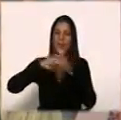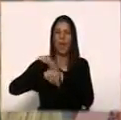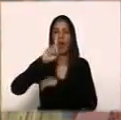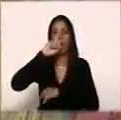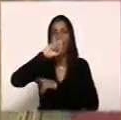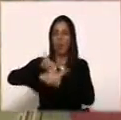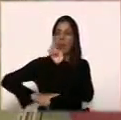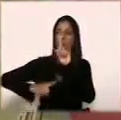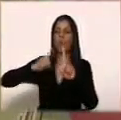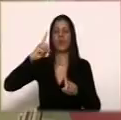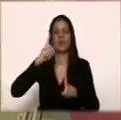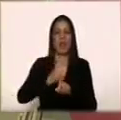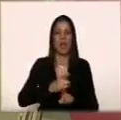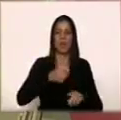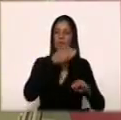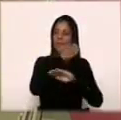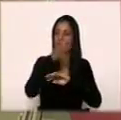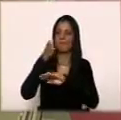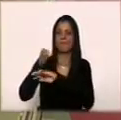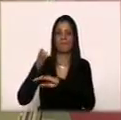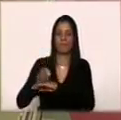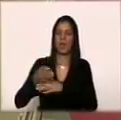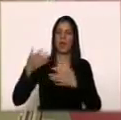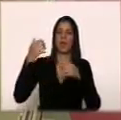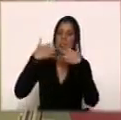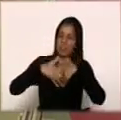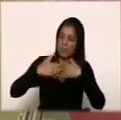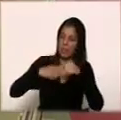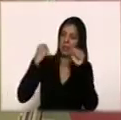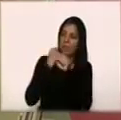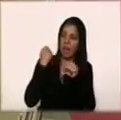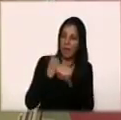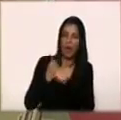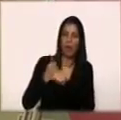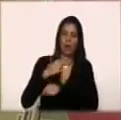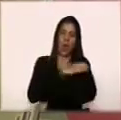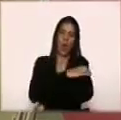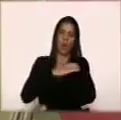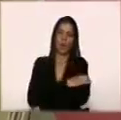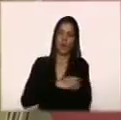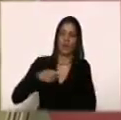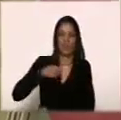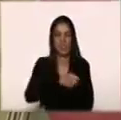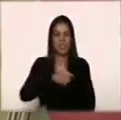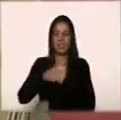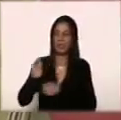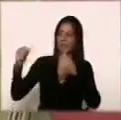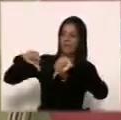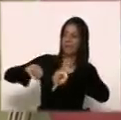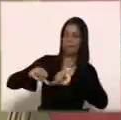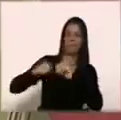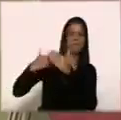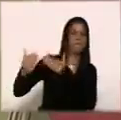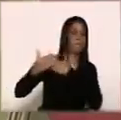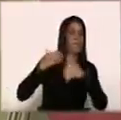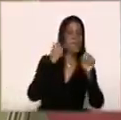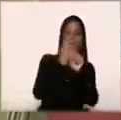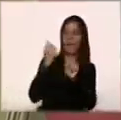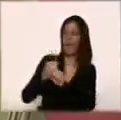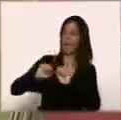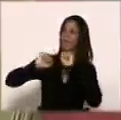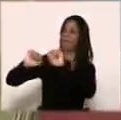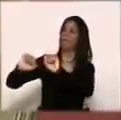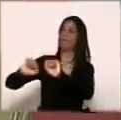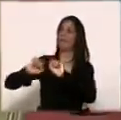año consecutivo dando la batalla frente a esta guerra económica cruel, criminal, y ellos a la